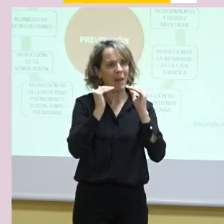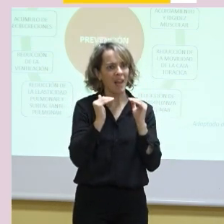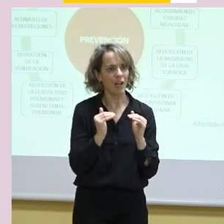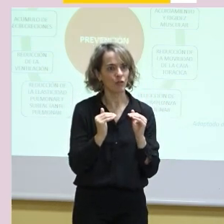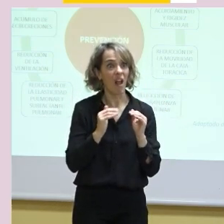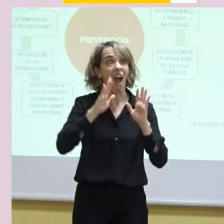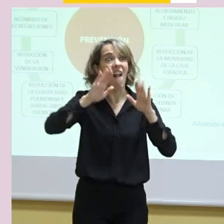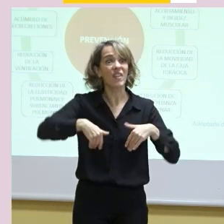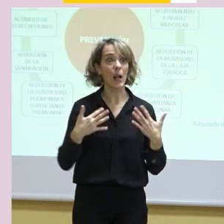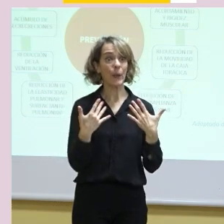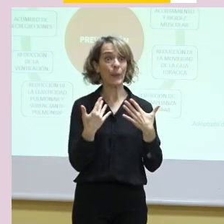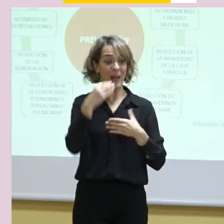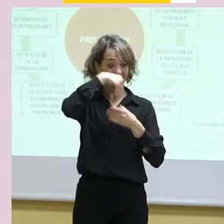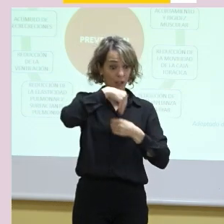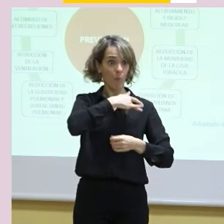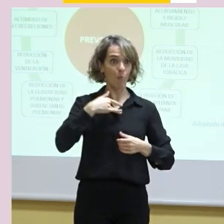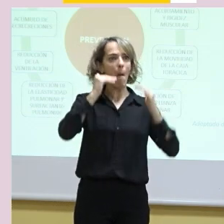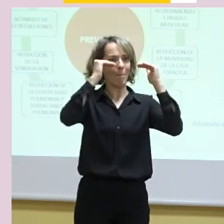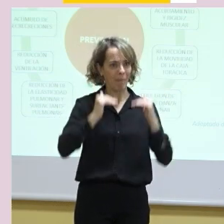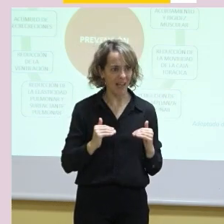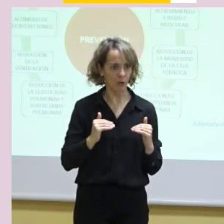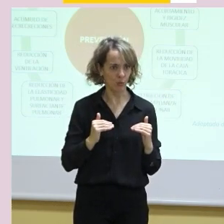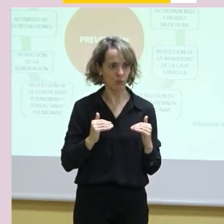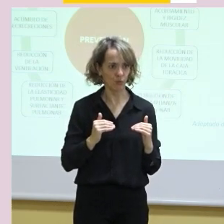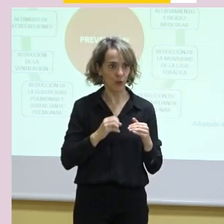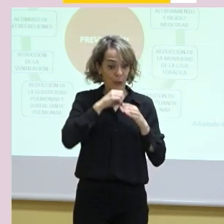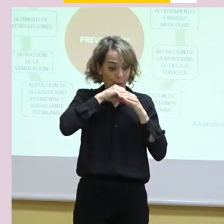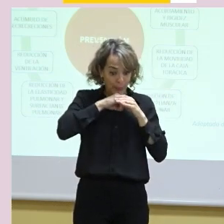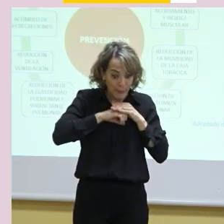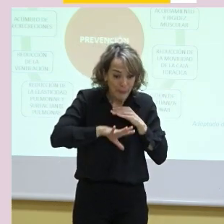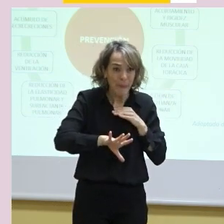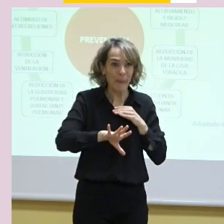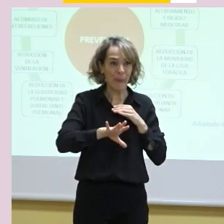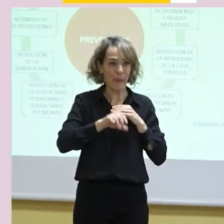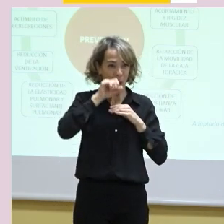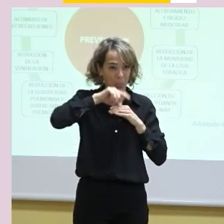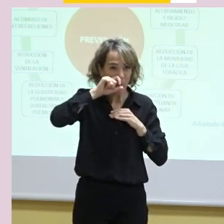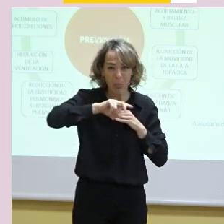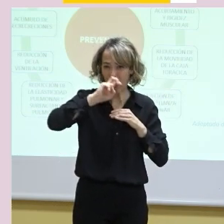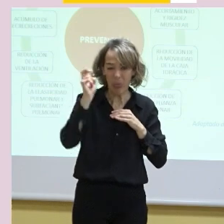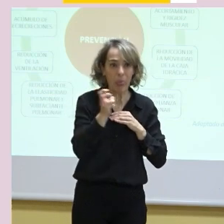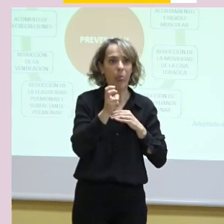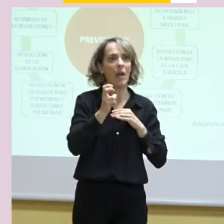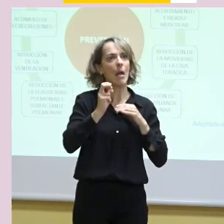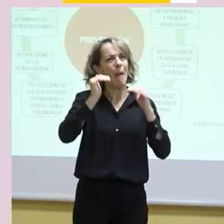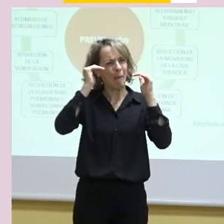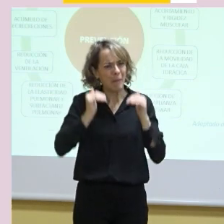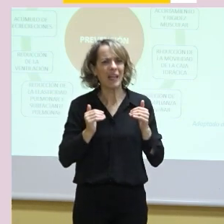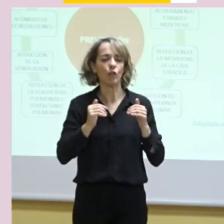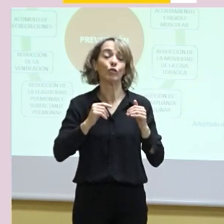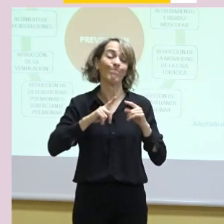menos volumen en el interior del pulmón, es mucho más difícil expulsar secreciones y es mucho más fácil que haya otras complicaciones como pueden